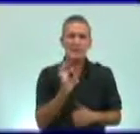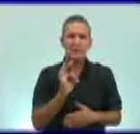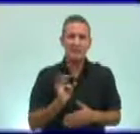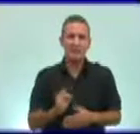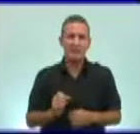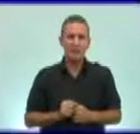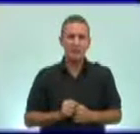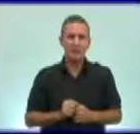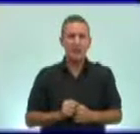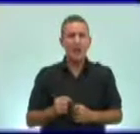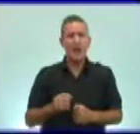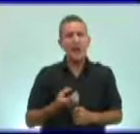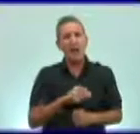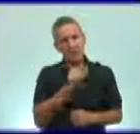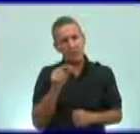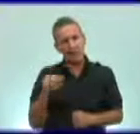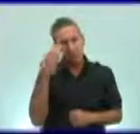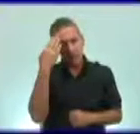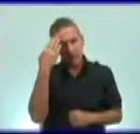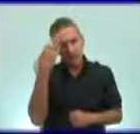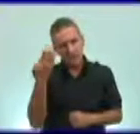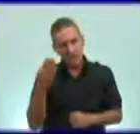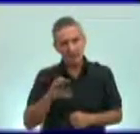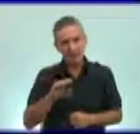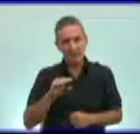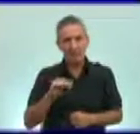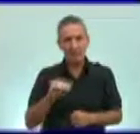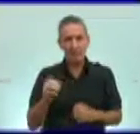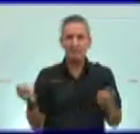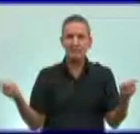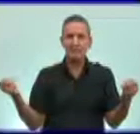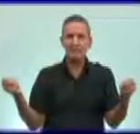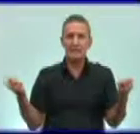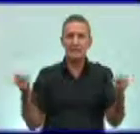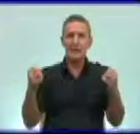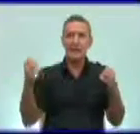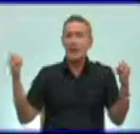de Bolívar. Pero ¿qué cosa es lo bolivariano? ¿Qué cosa es